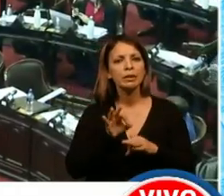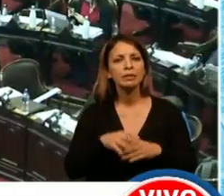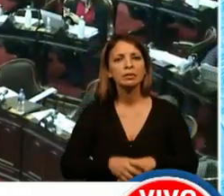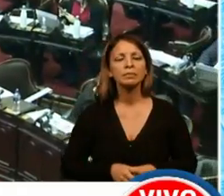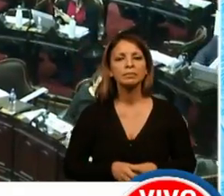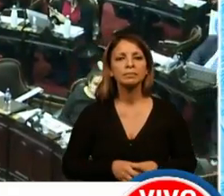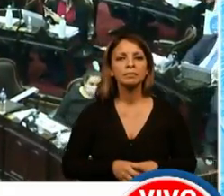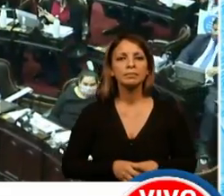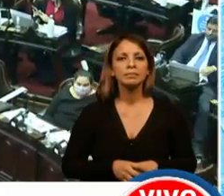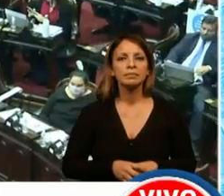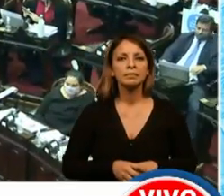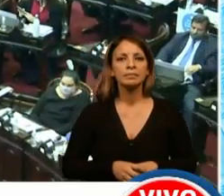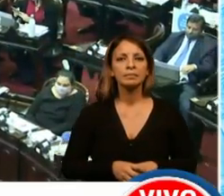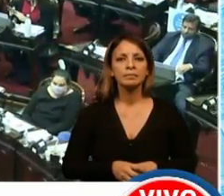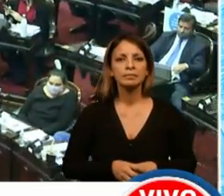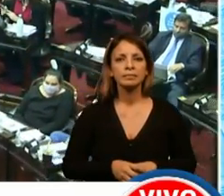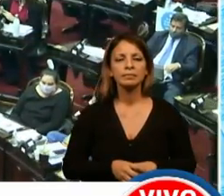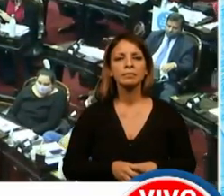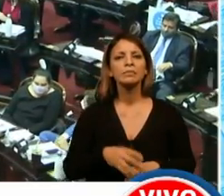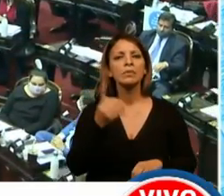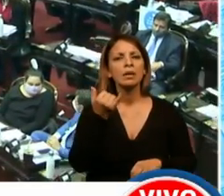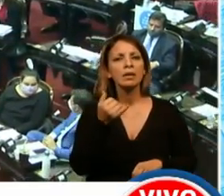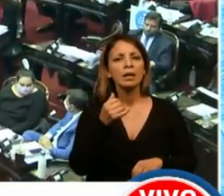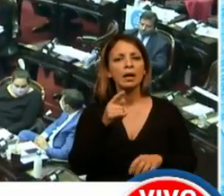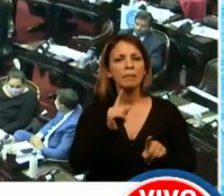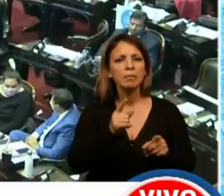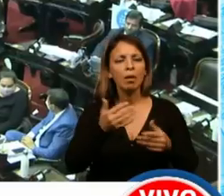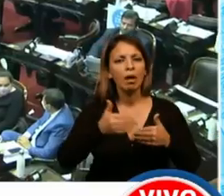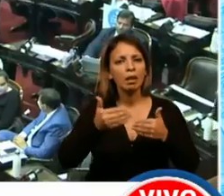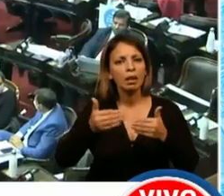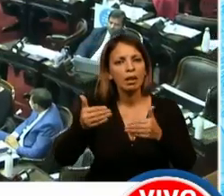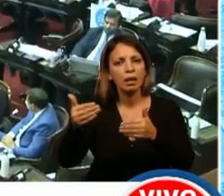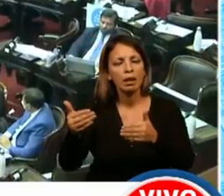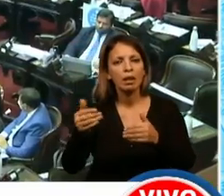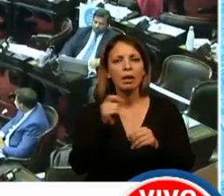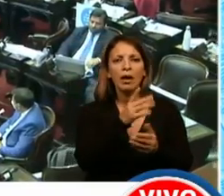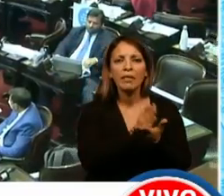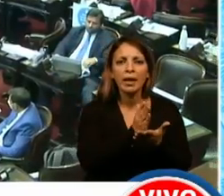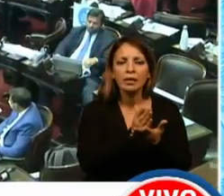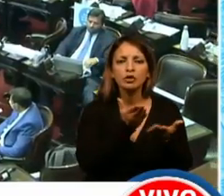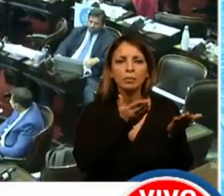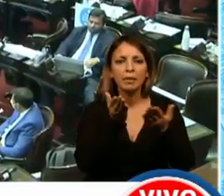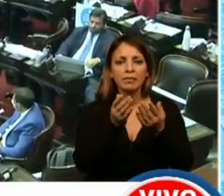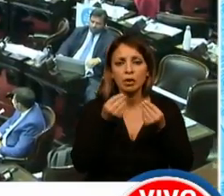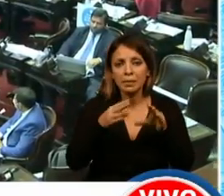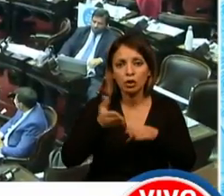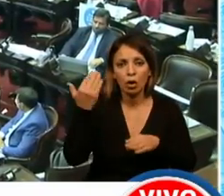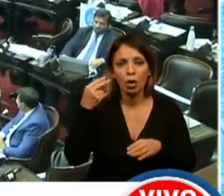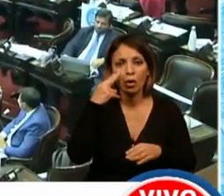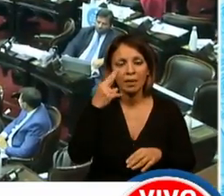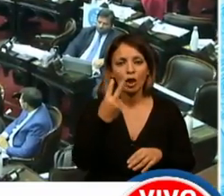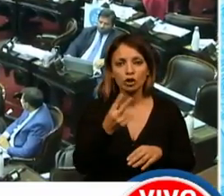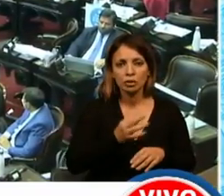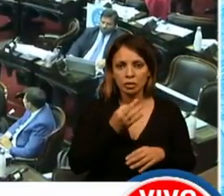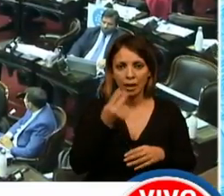etc la justicia de tronos hogar derecho un beneficio que está vigente del año 2002 como